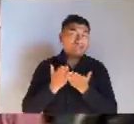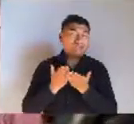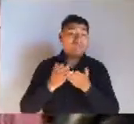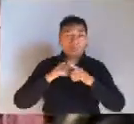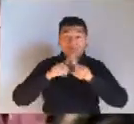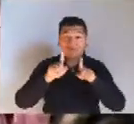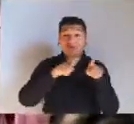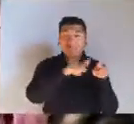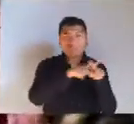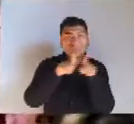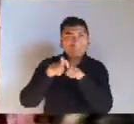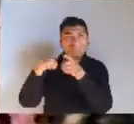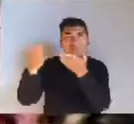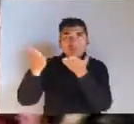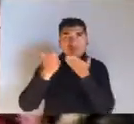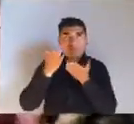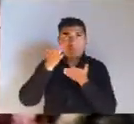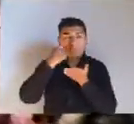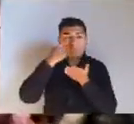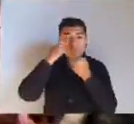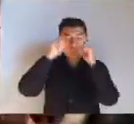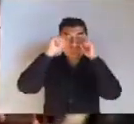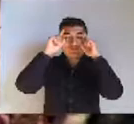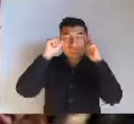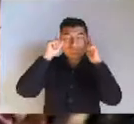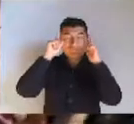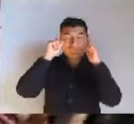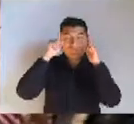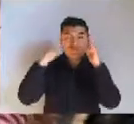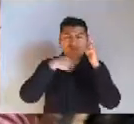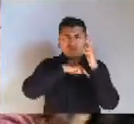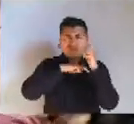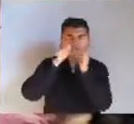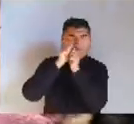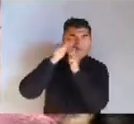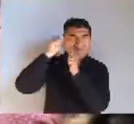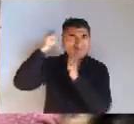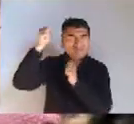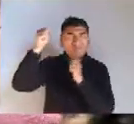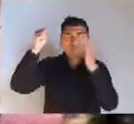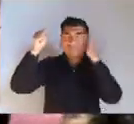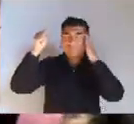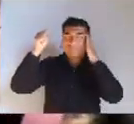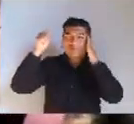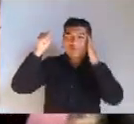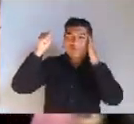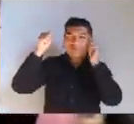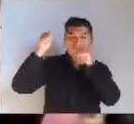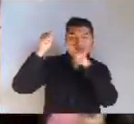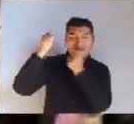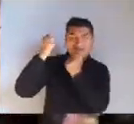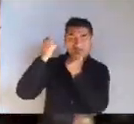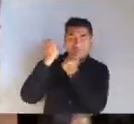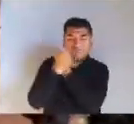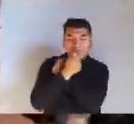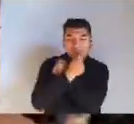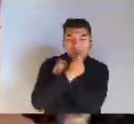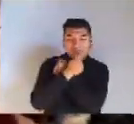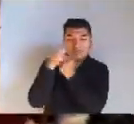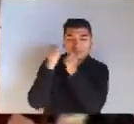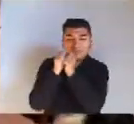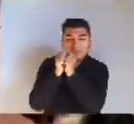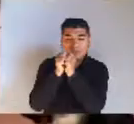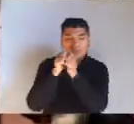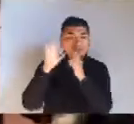pero también nos da a conocer que nos distanciamos, aún sabiendo que el amor nos une